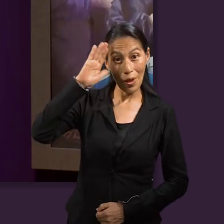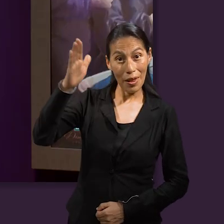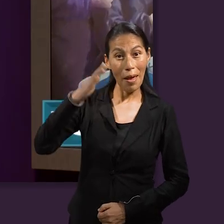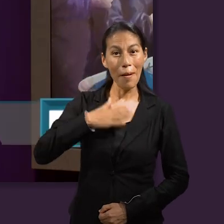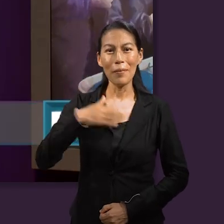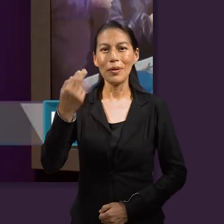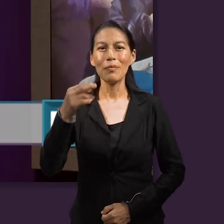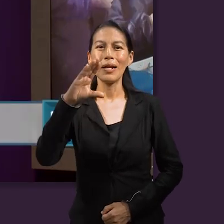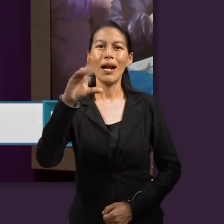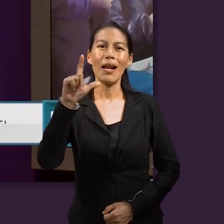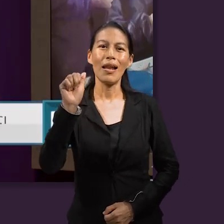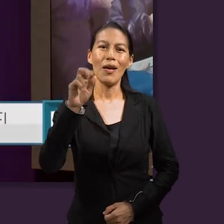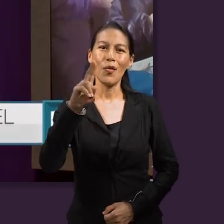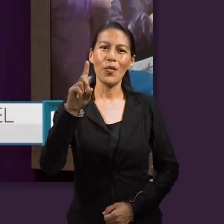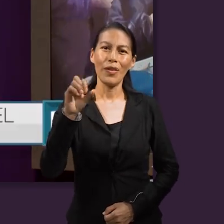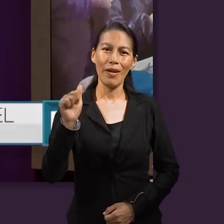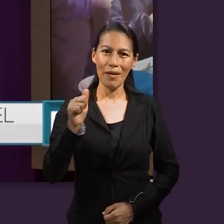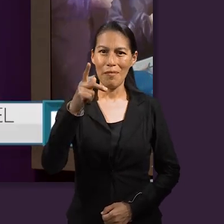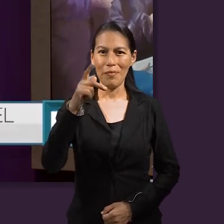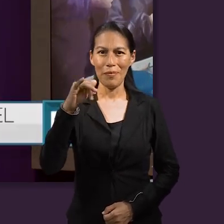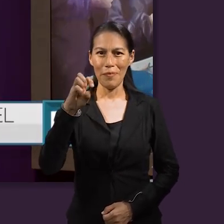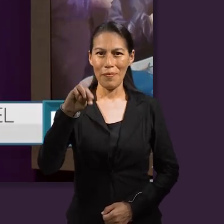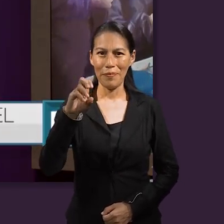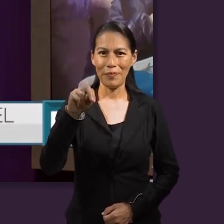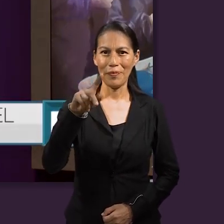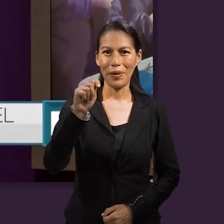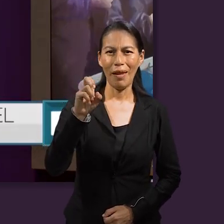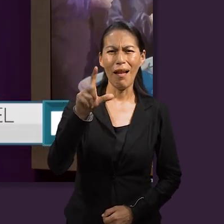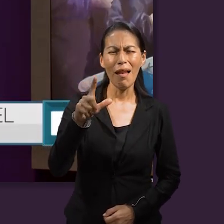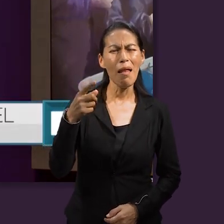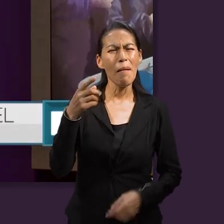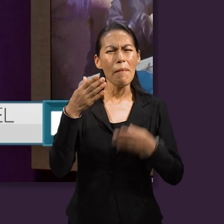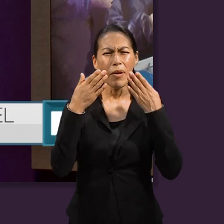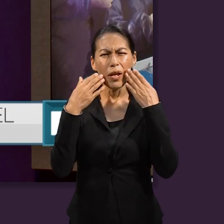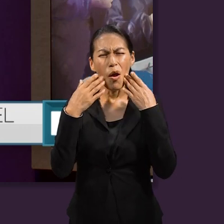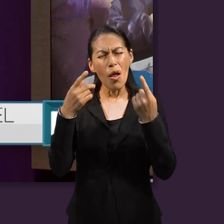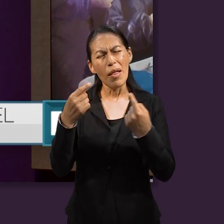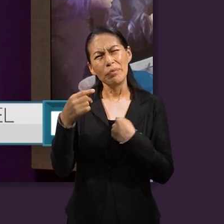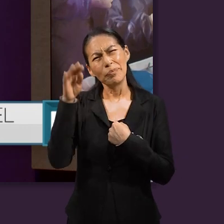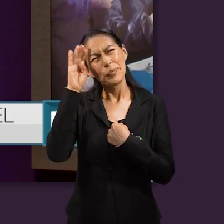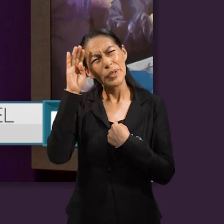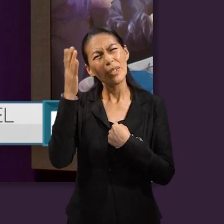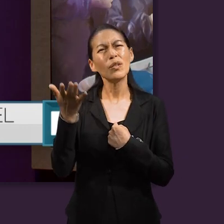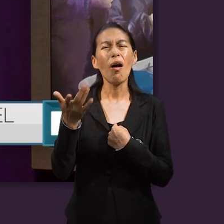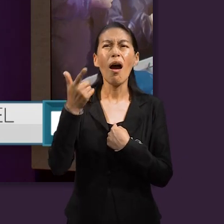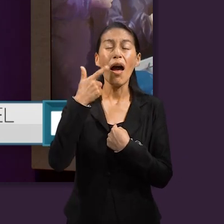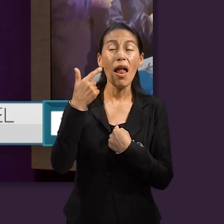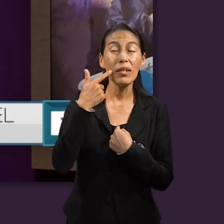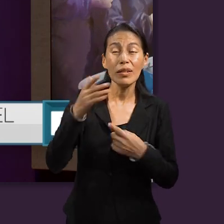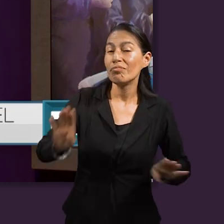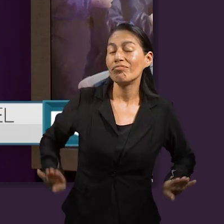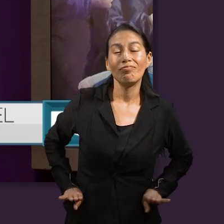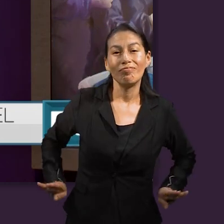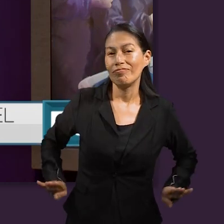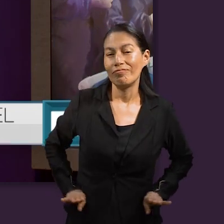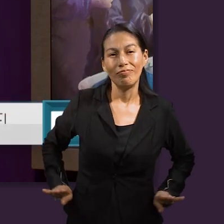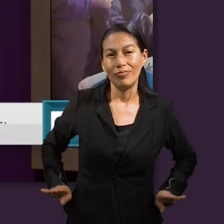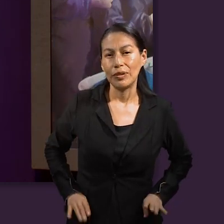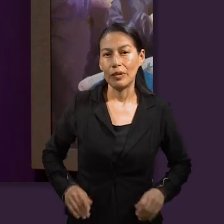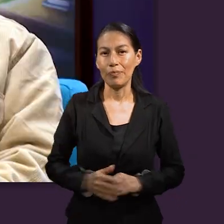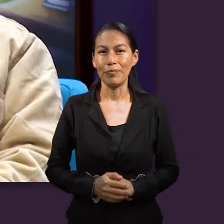hola mi nombre es claudia el y limpiamente él zavala y para mí la misericordia es como un acto de gracia no